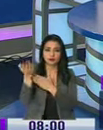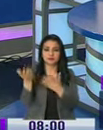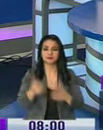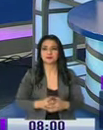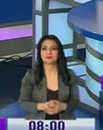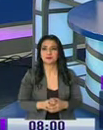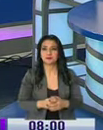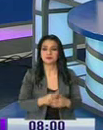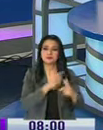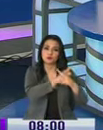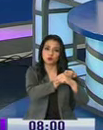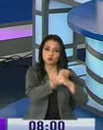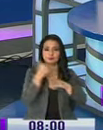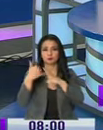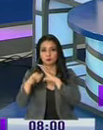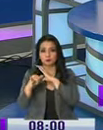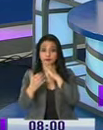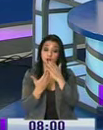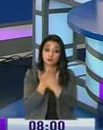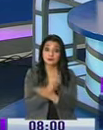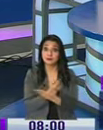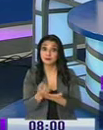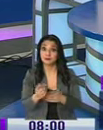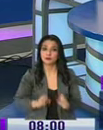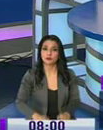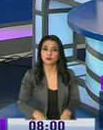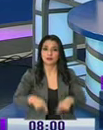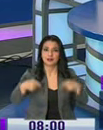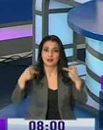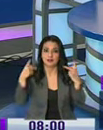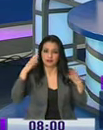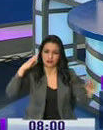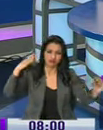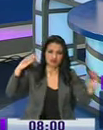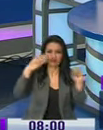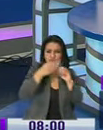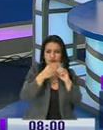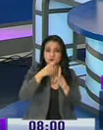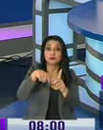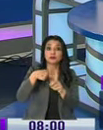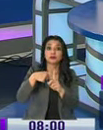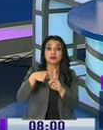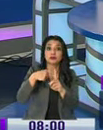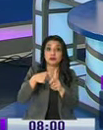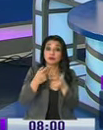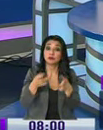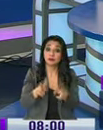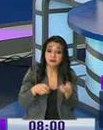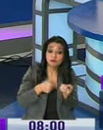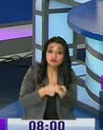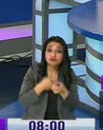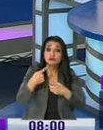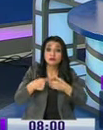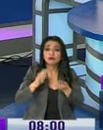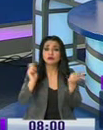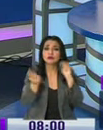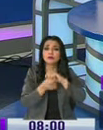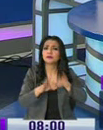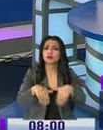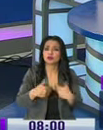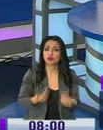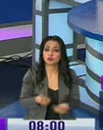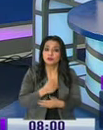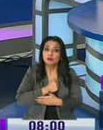Una nueva semana, una nueva oportunidad, vecinos queridos, de mirar cómo nosotros podemos colaborar con nuestras propias